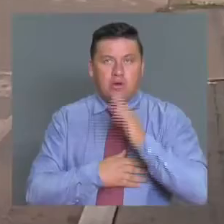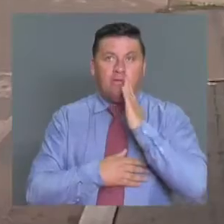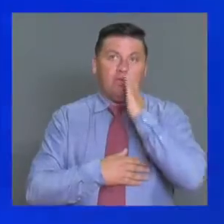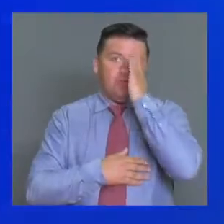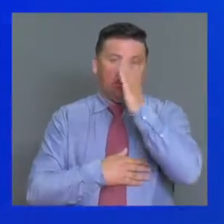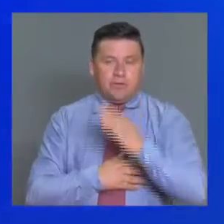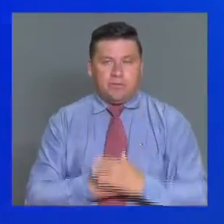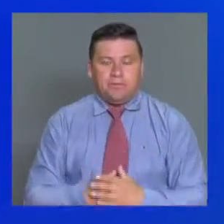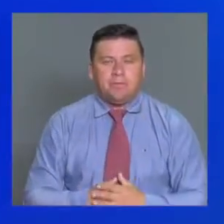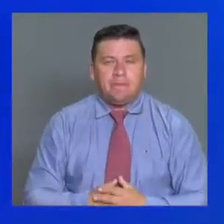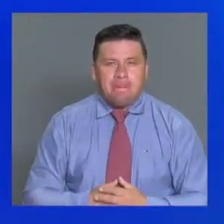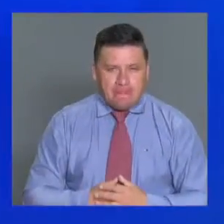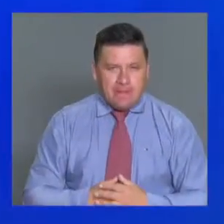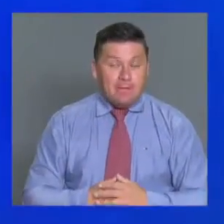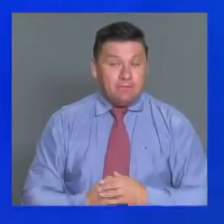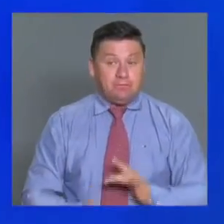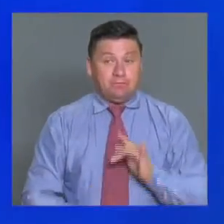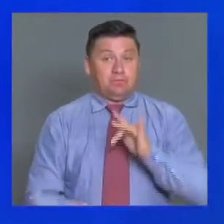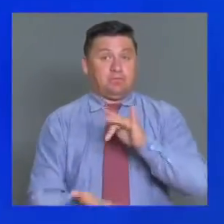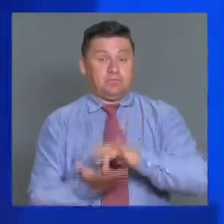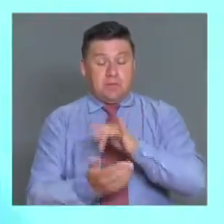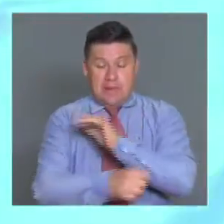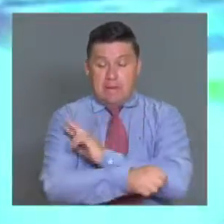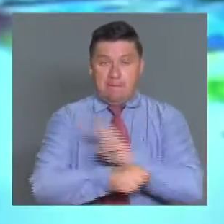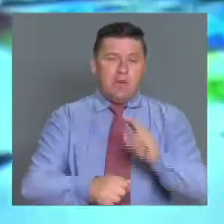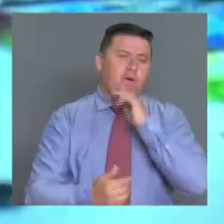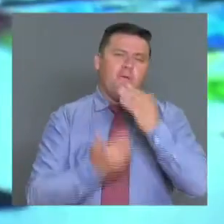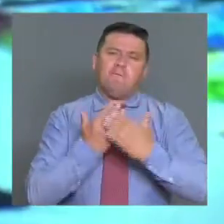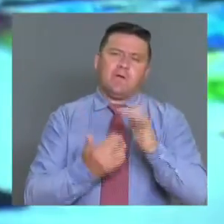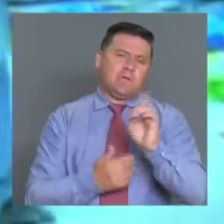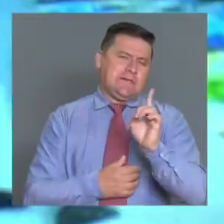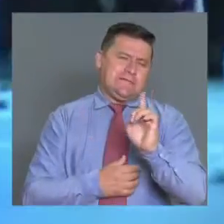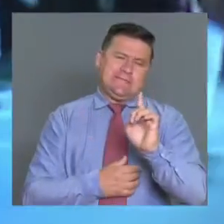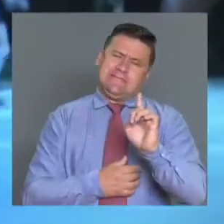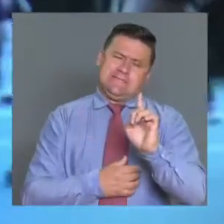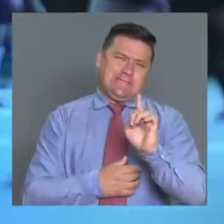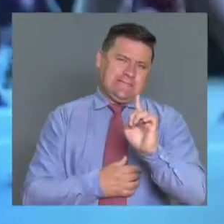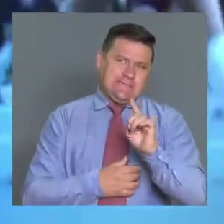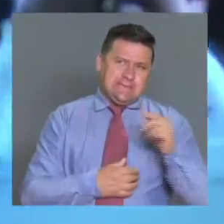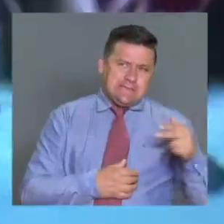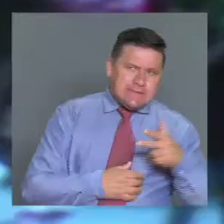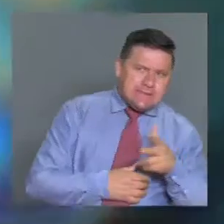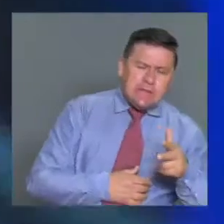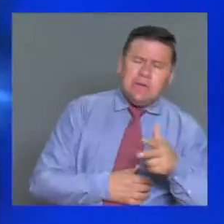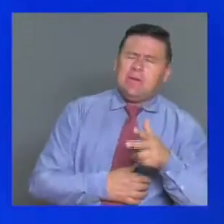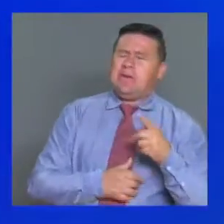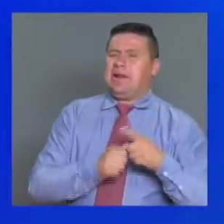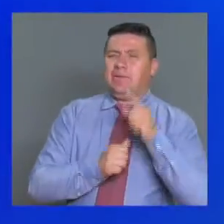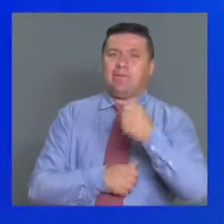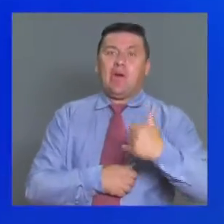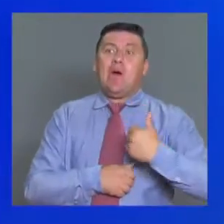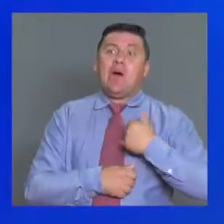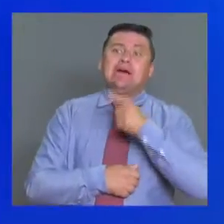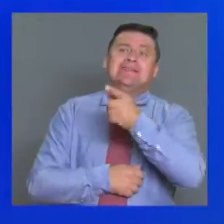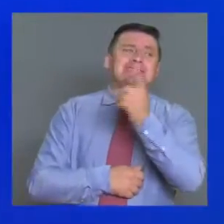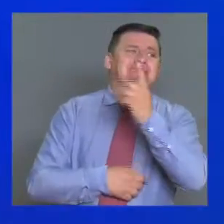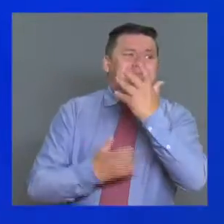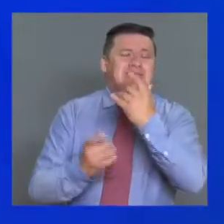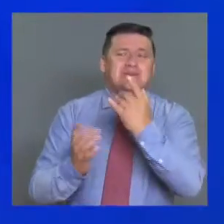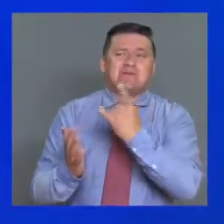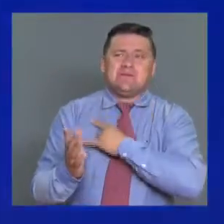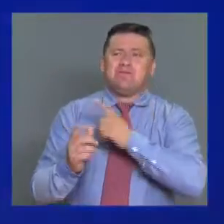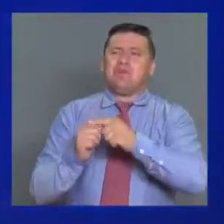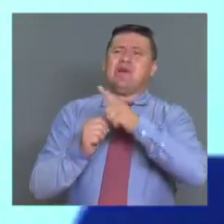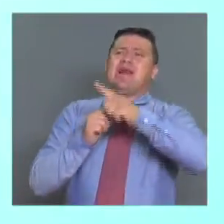progreso llegará la primavera vichada no es fácil su difícil acceso ha hecho que los jóvenes no puedan formarse en educación superior